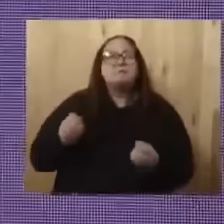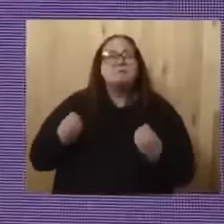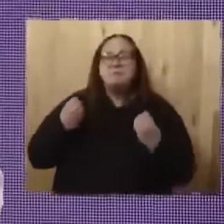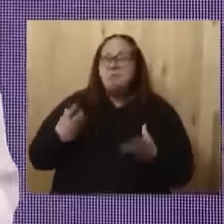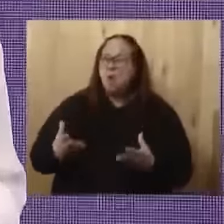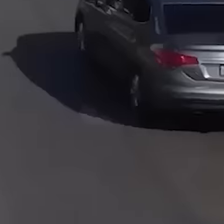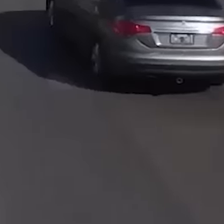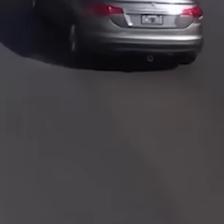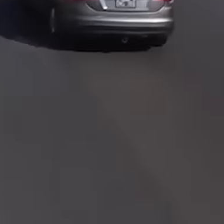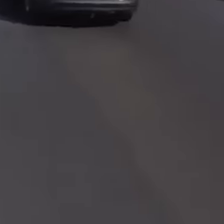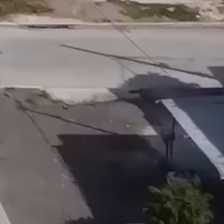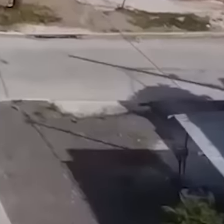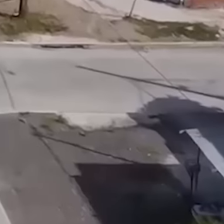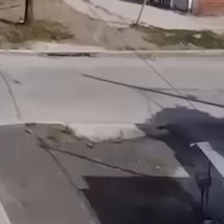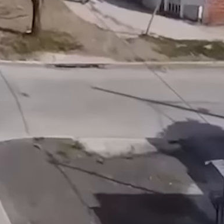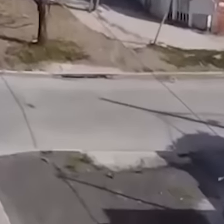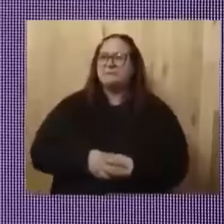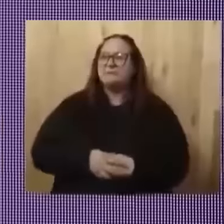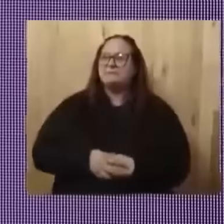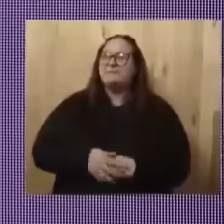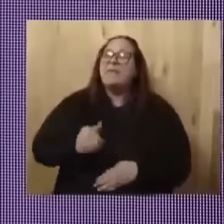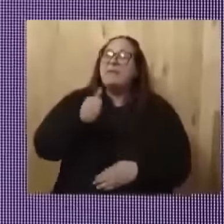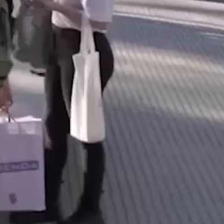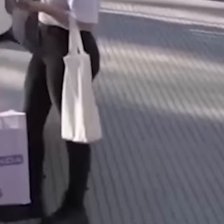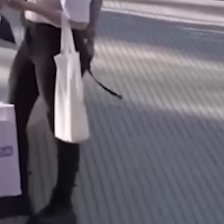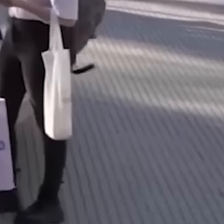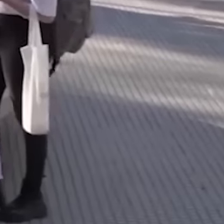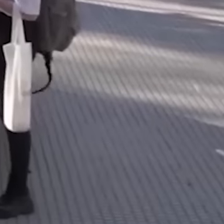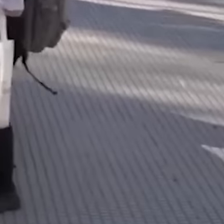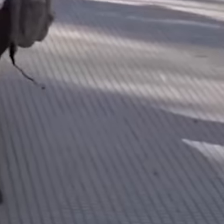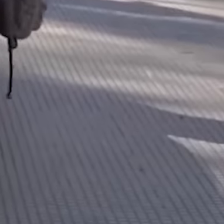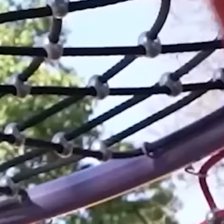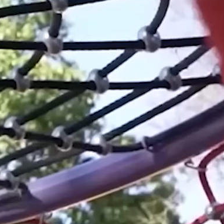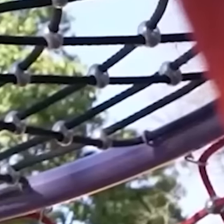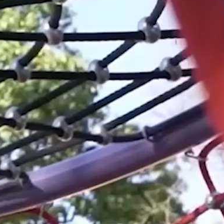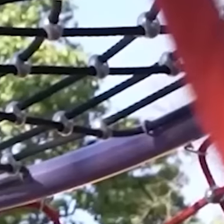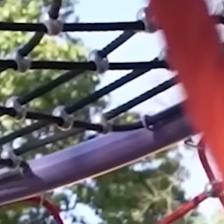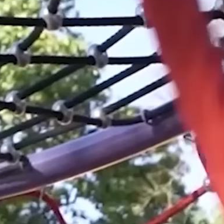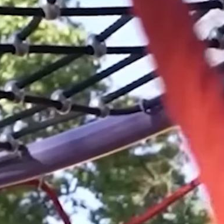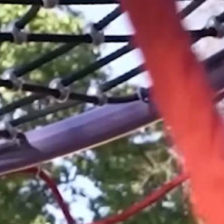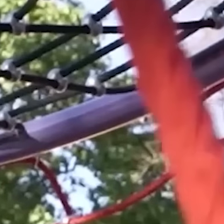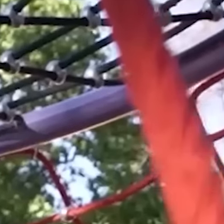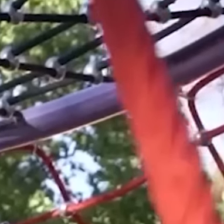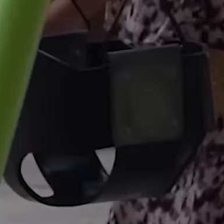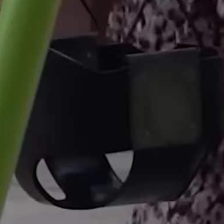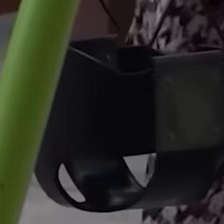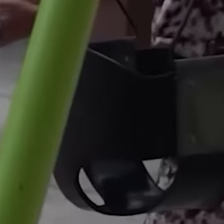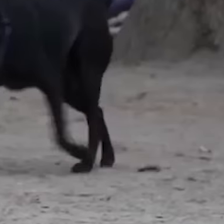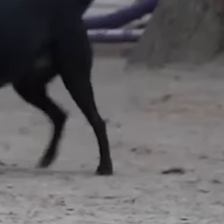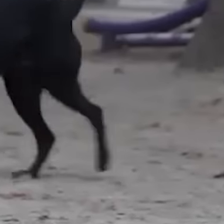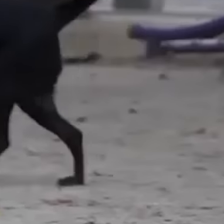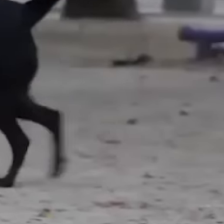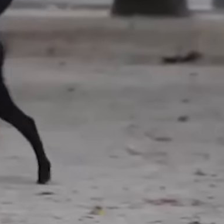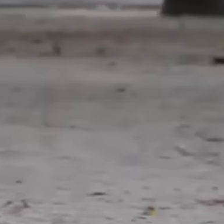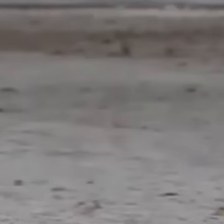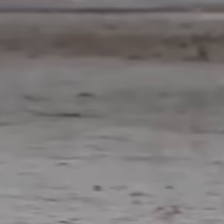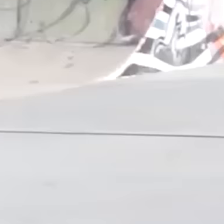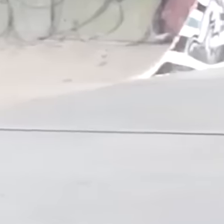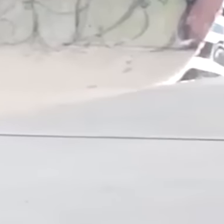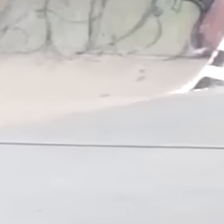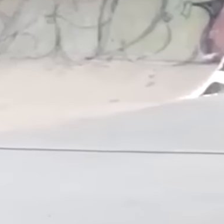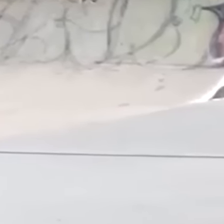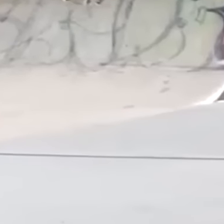Demostramos que es posible que Quilmes mejore. Tenemos la refacción de todas las plazas,